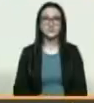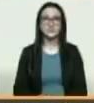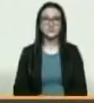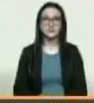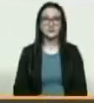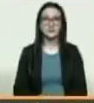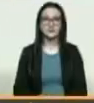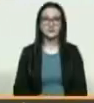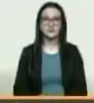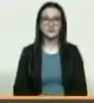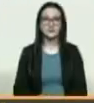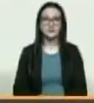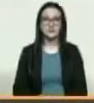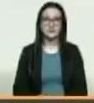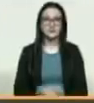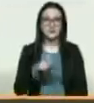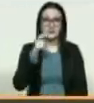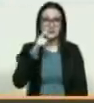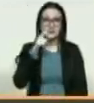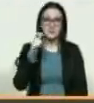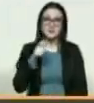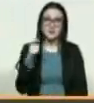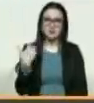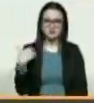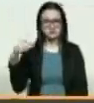A los que reconocieron